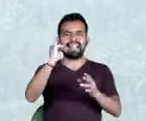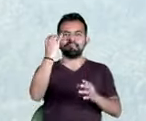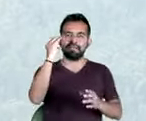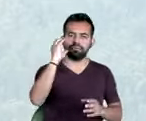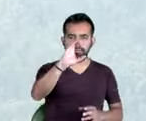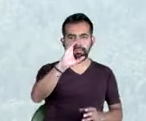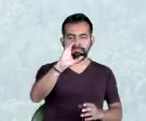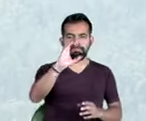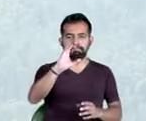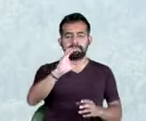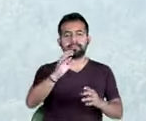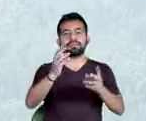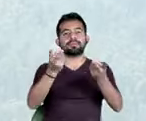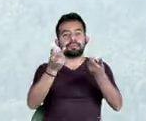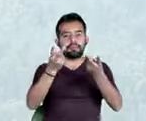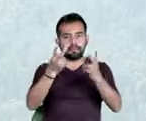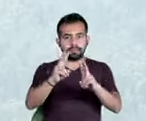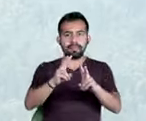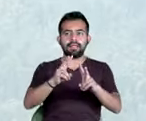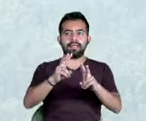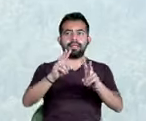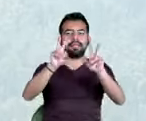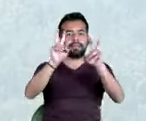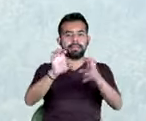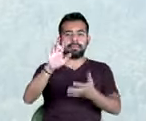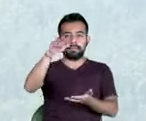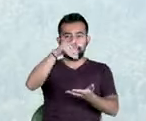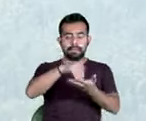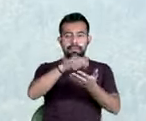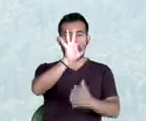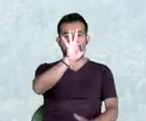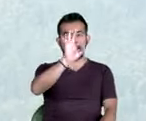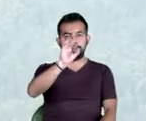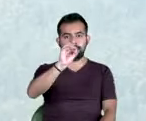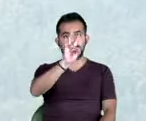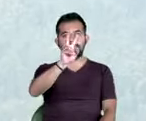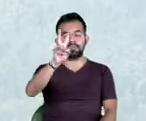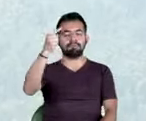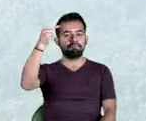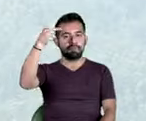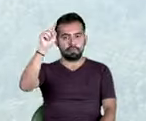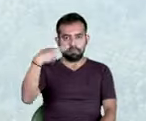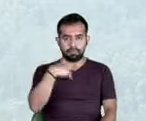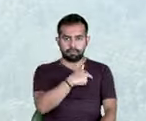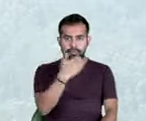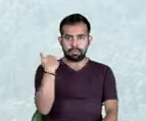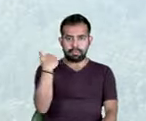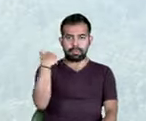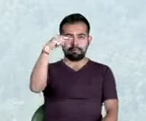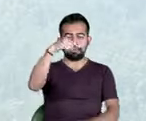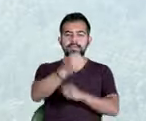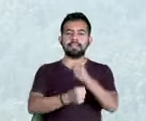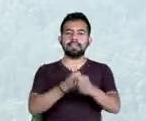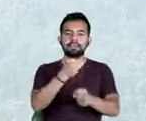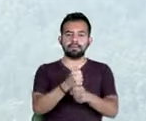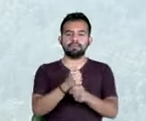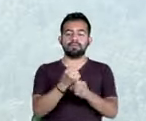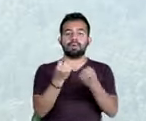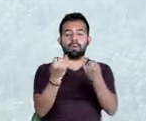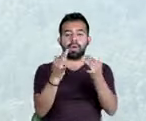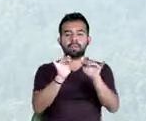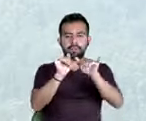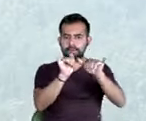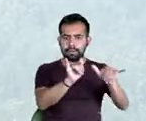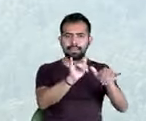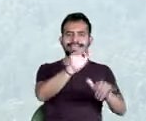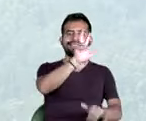el ámbito, insisto, de la planta central, de los 962 millones que debíamos tener para este año, están quedando